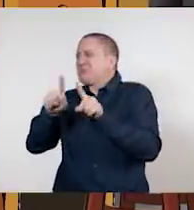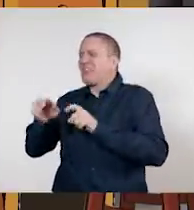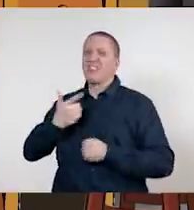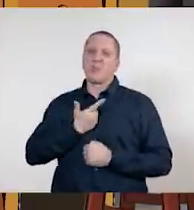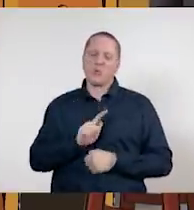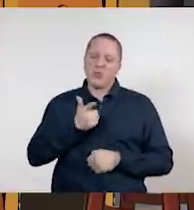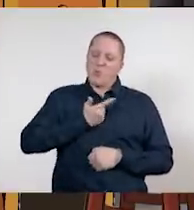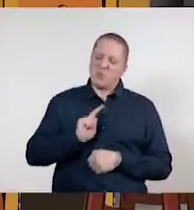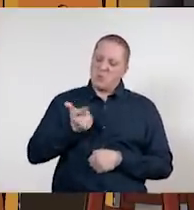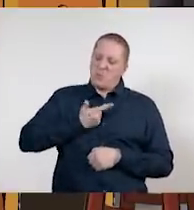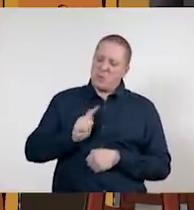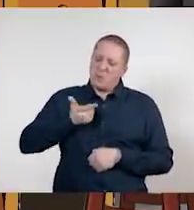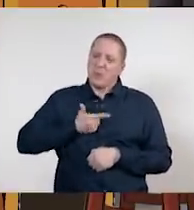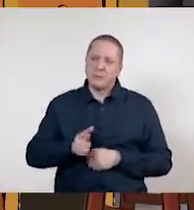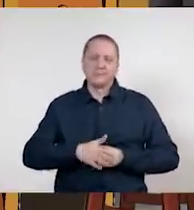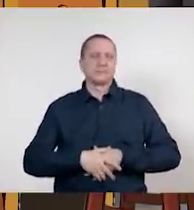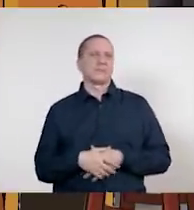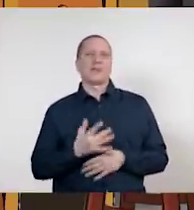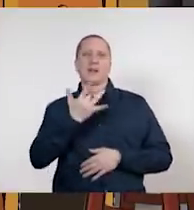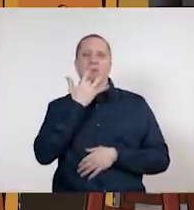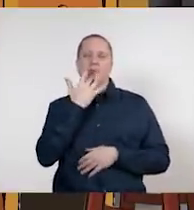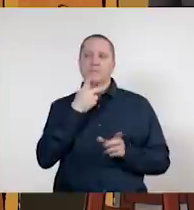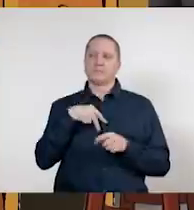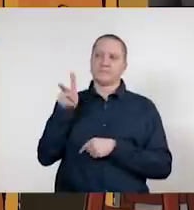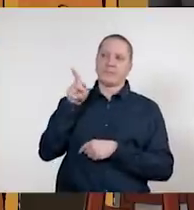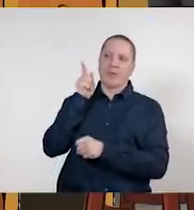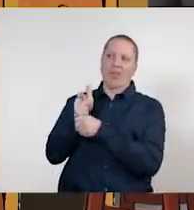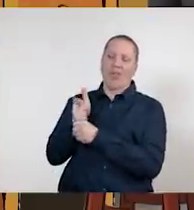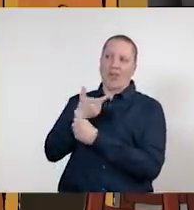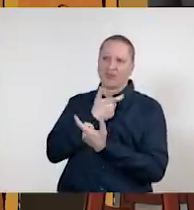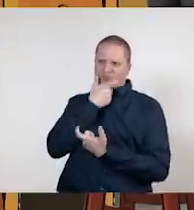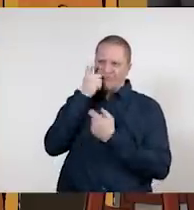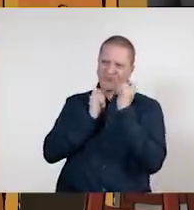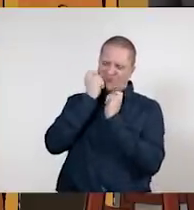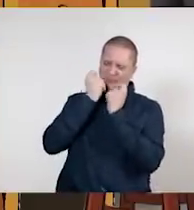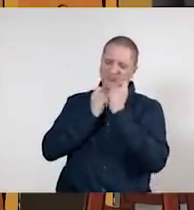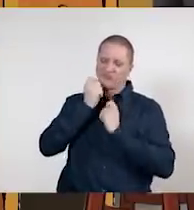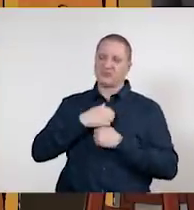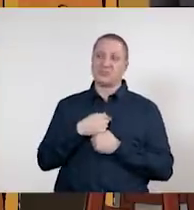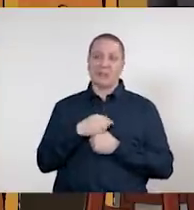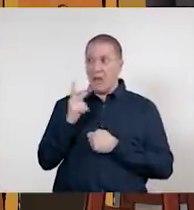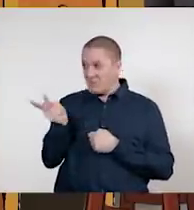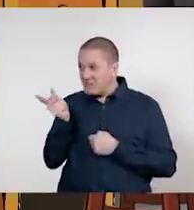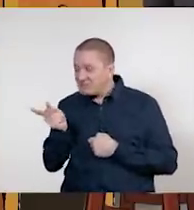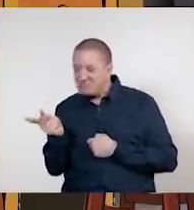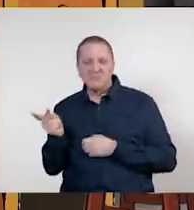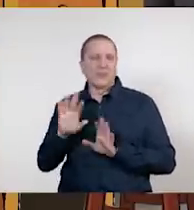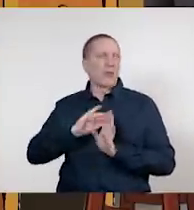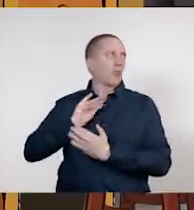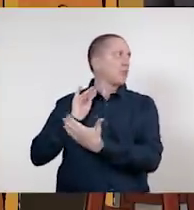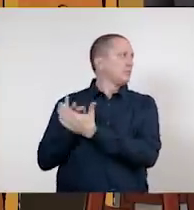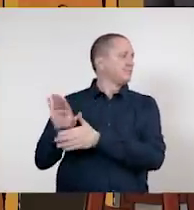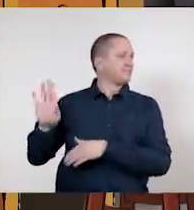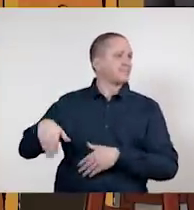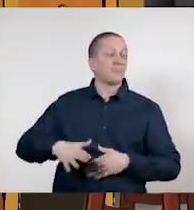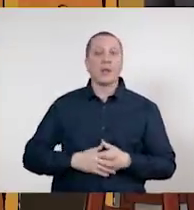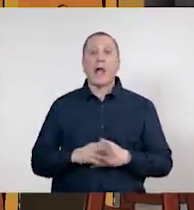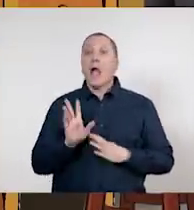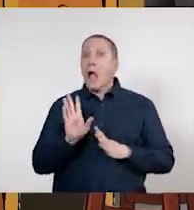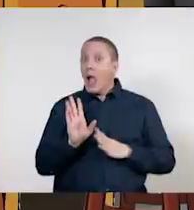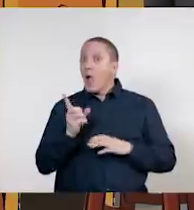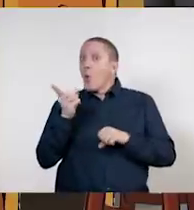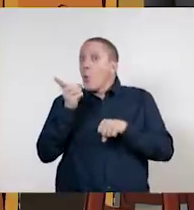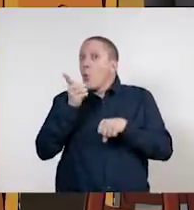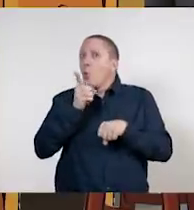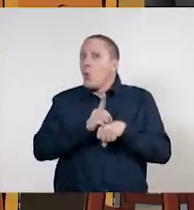no le gustaba. Y ya todos los sapos decían, uy, este... No, con la pura cara que ve, no le gustó. Ya ni le preguntaban qué había soñado. Pero